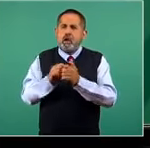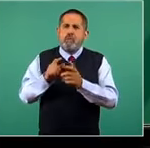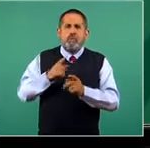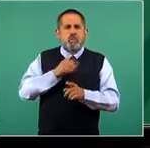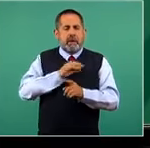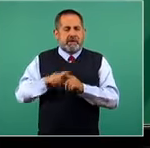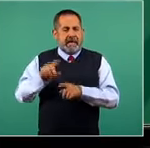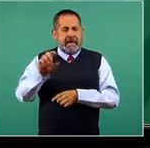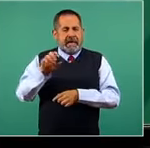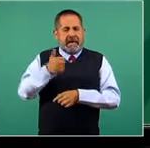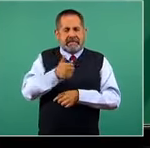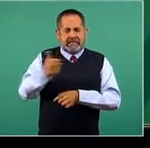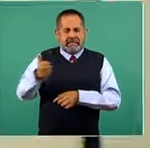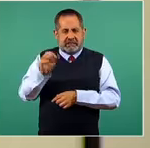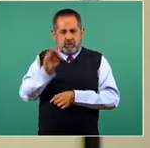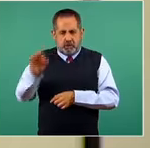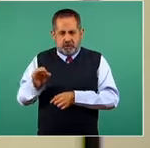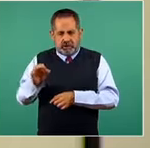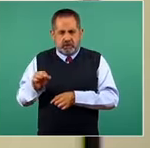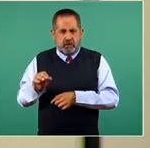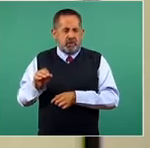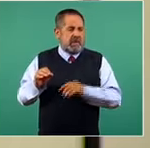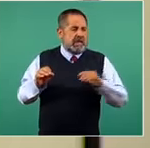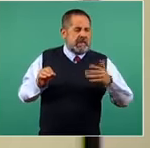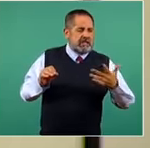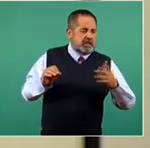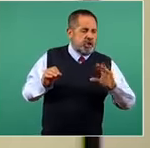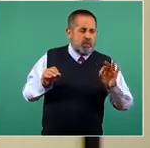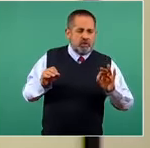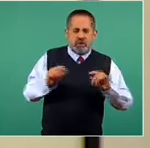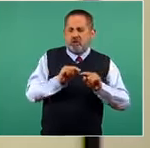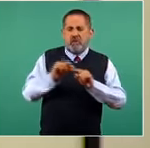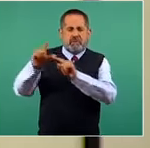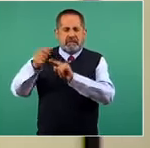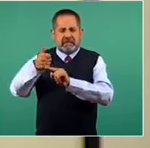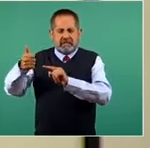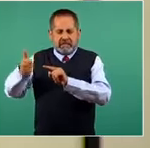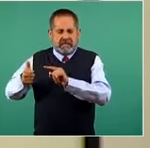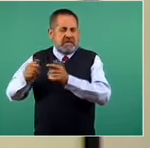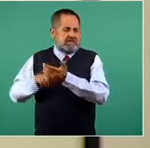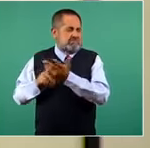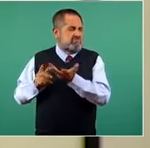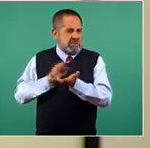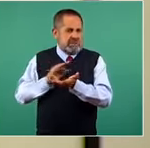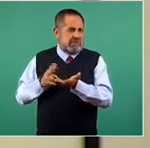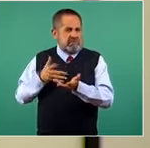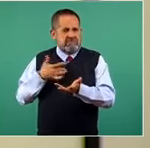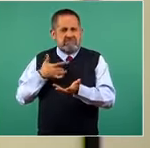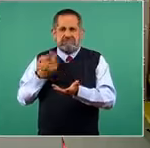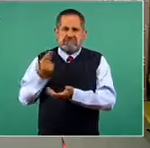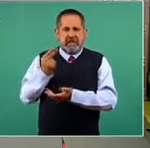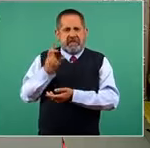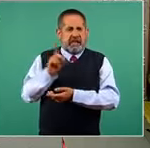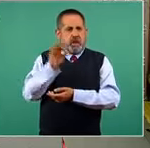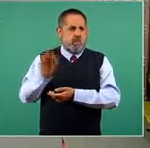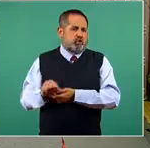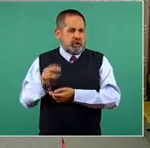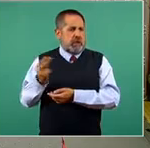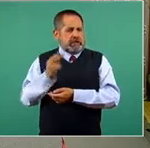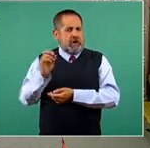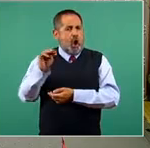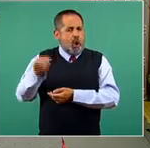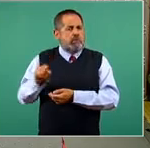de 66% y un rango inferior de 5%, el cual es menor al 30% que requiere la Organización Mundial de la